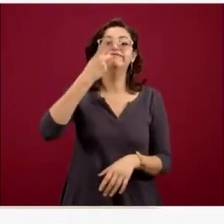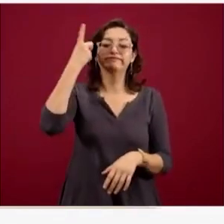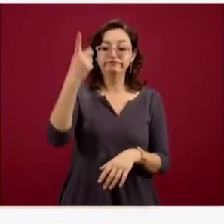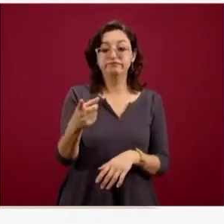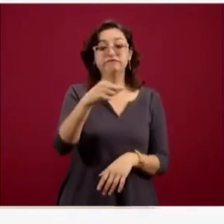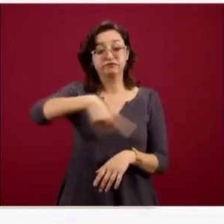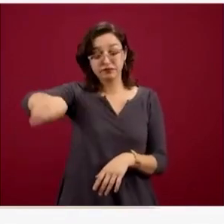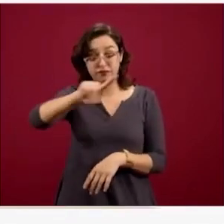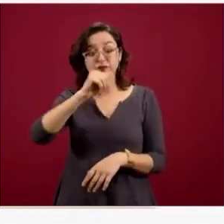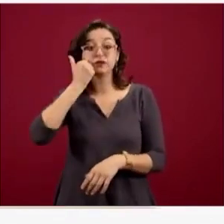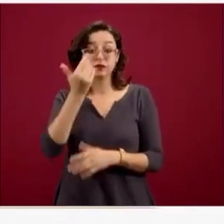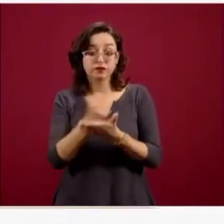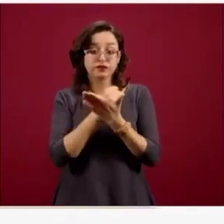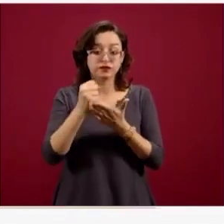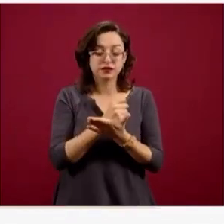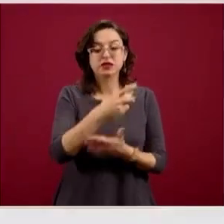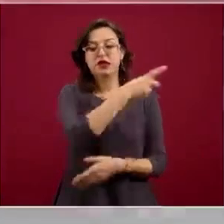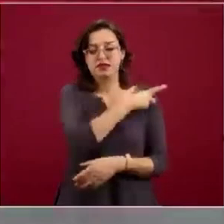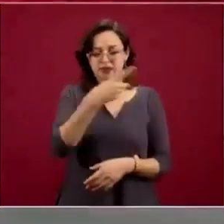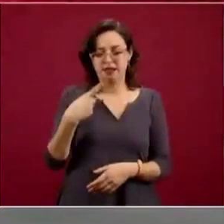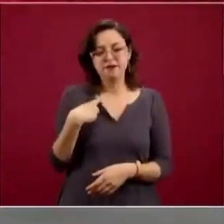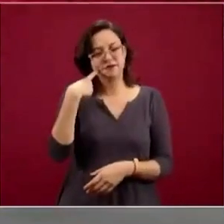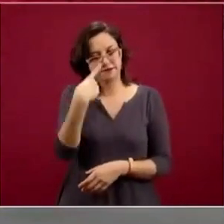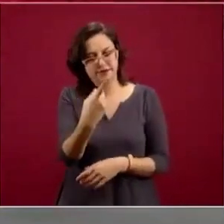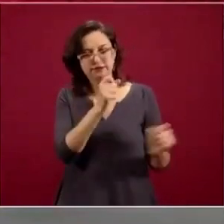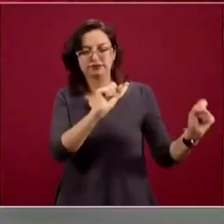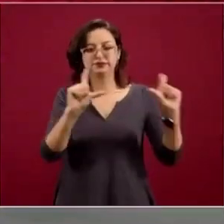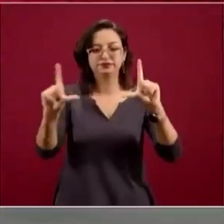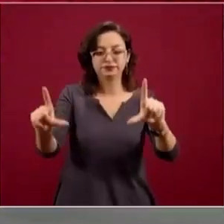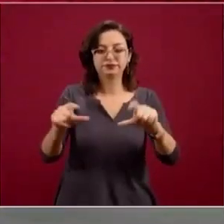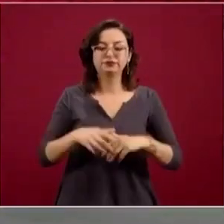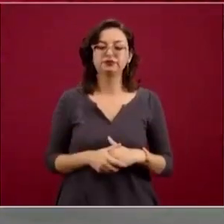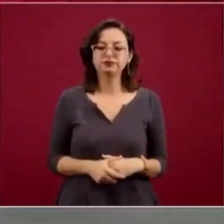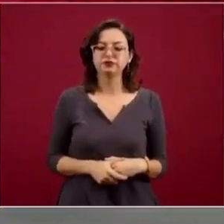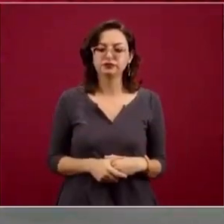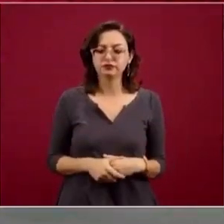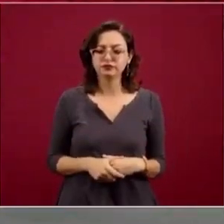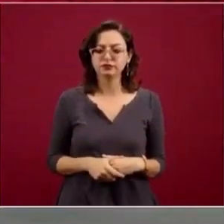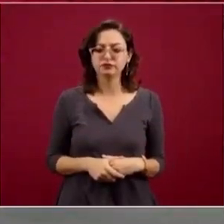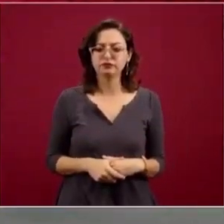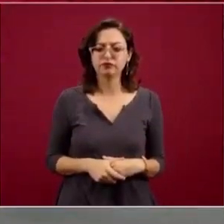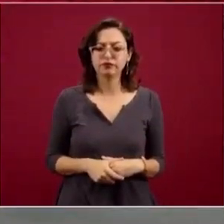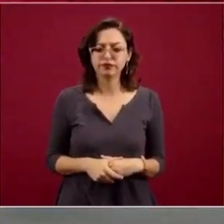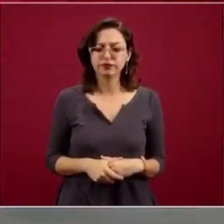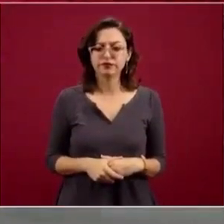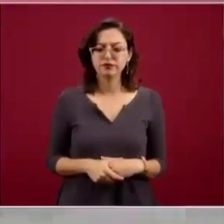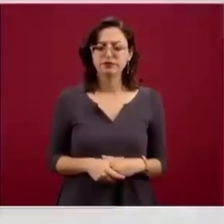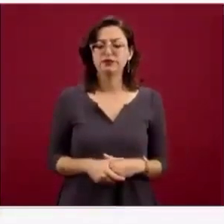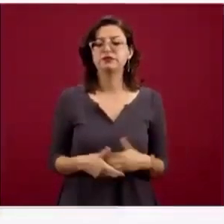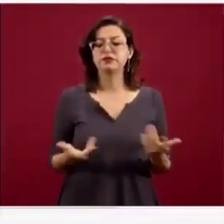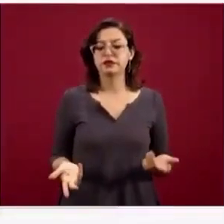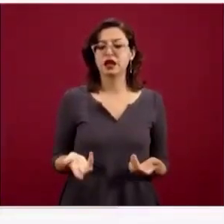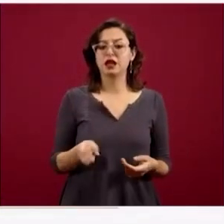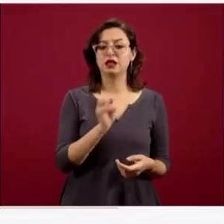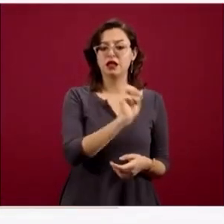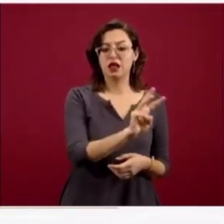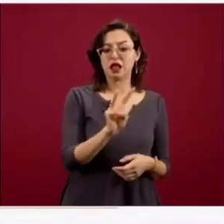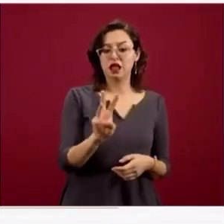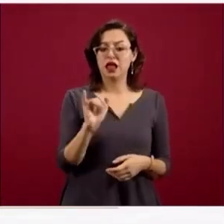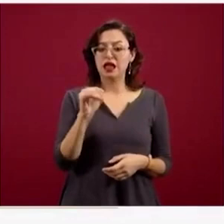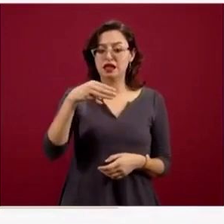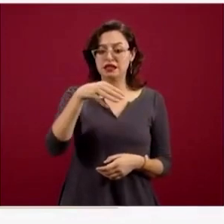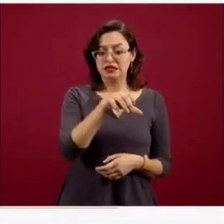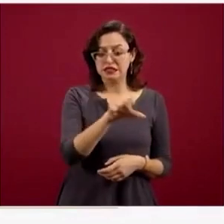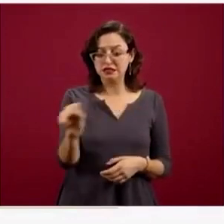la verdad es que es muy fácil la siguiente ingresar a la página del seguro social e ingresar a este icono que dice